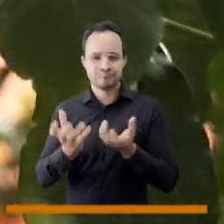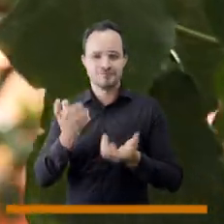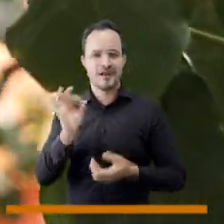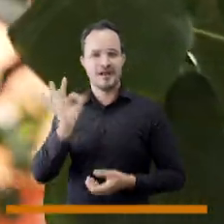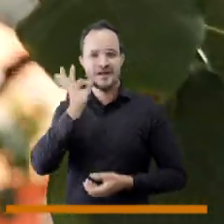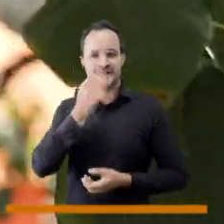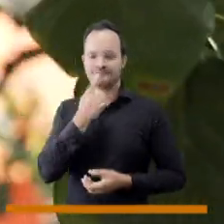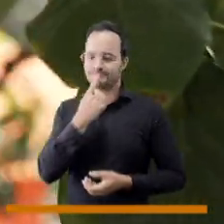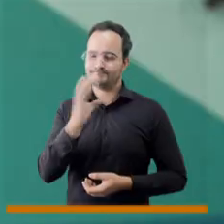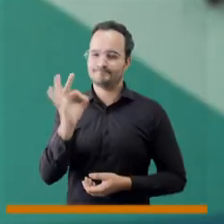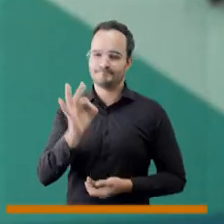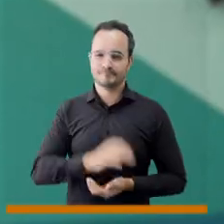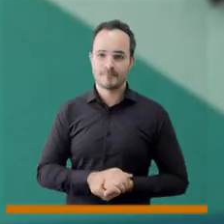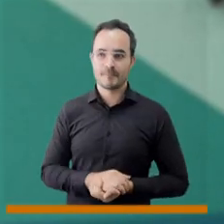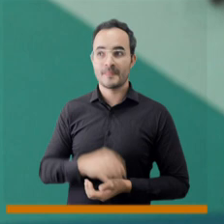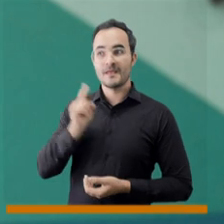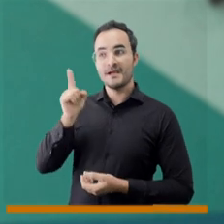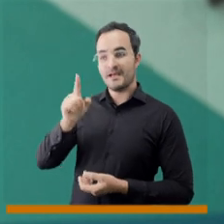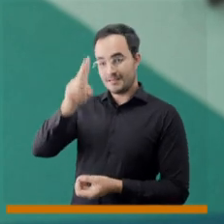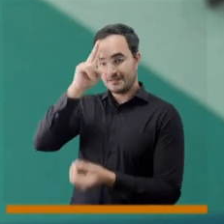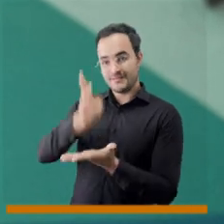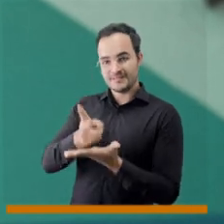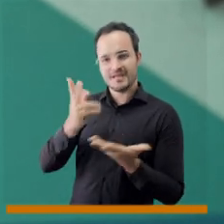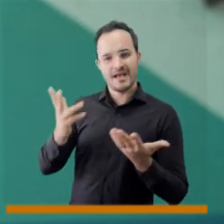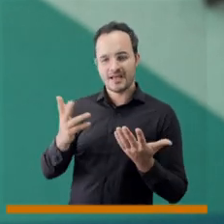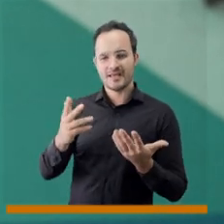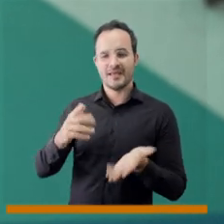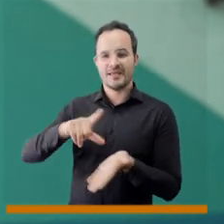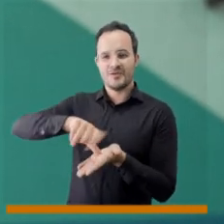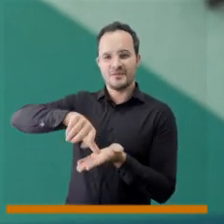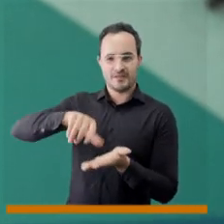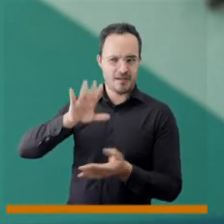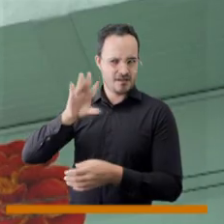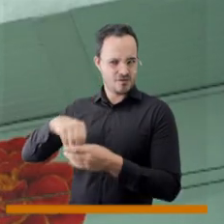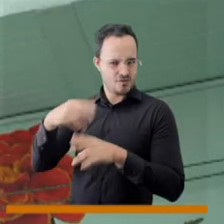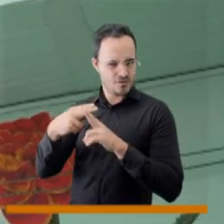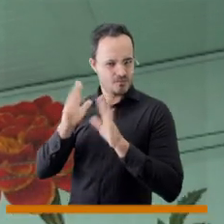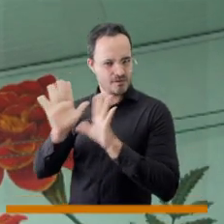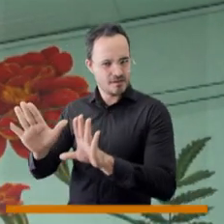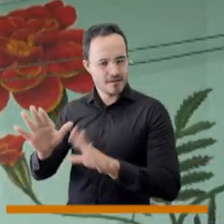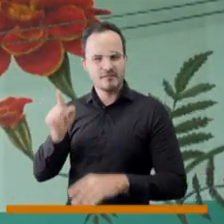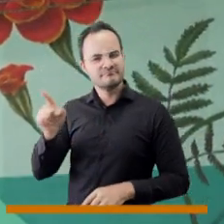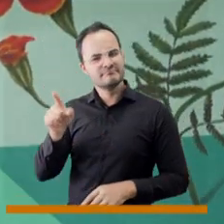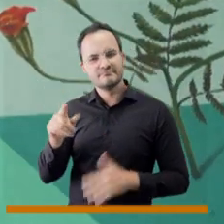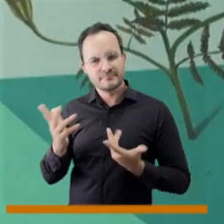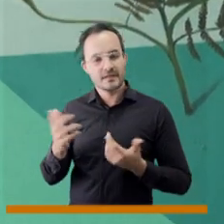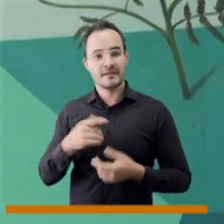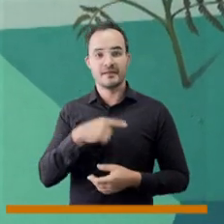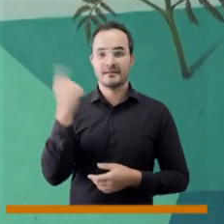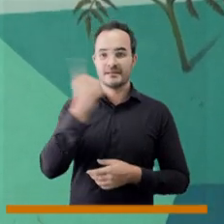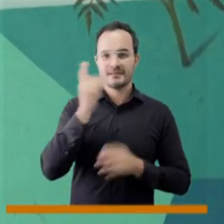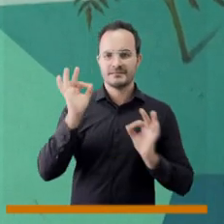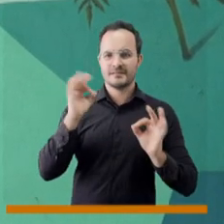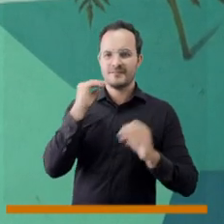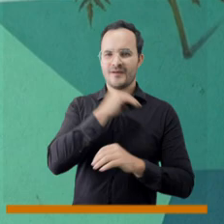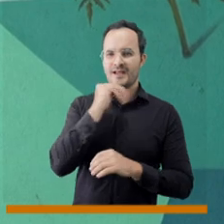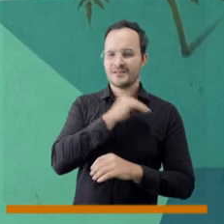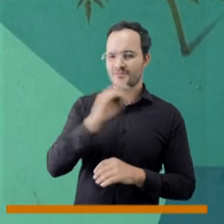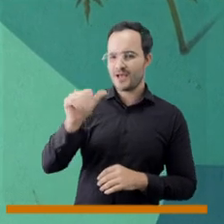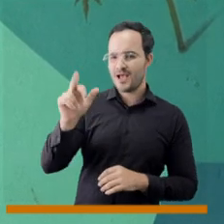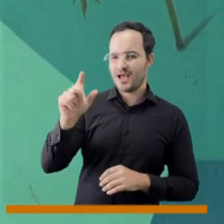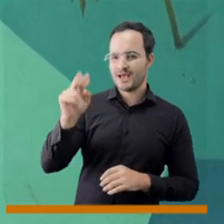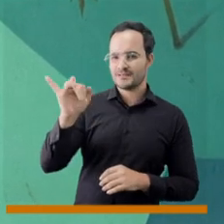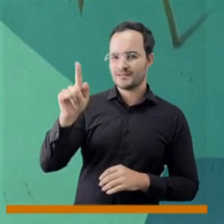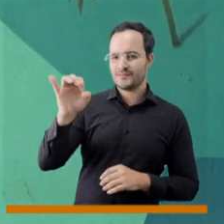rico. Este mural se llama Diversidad Geométrica y representa la migración de lo